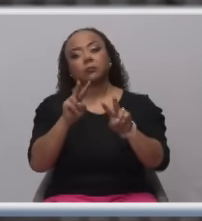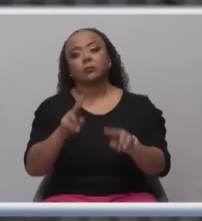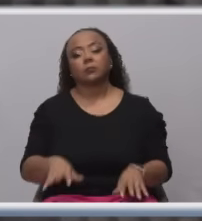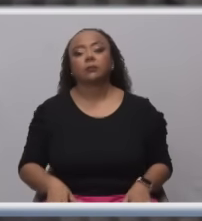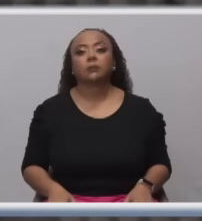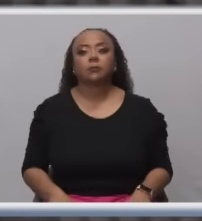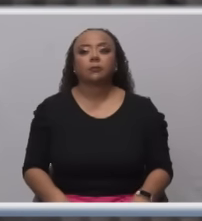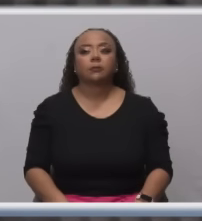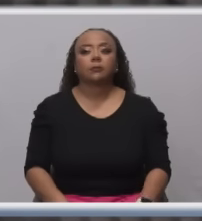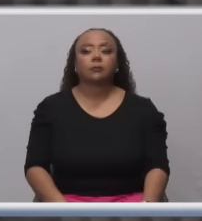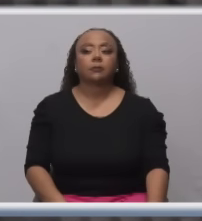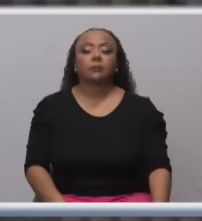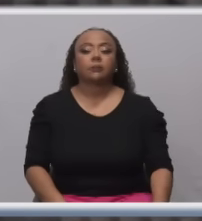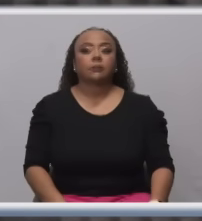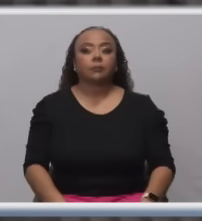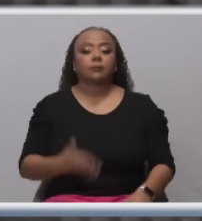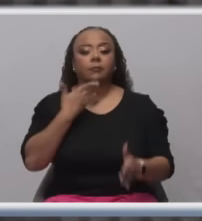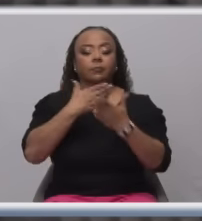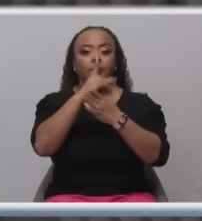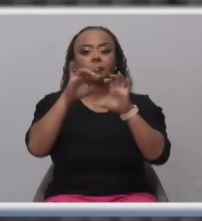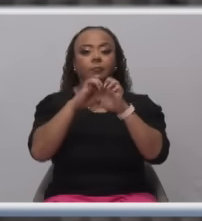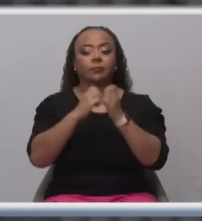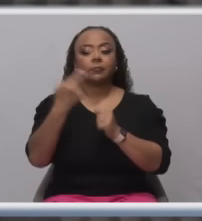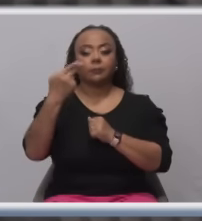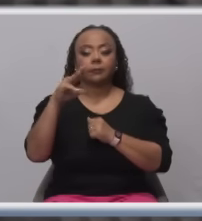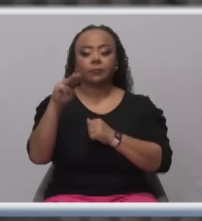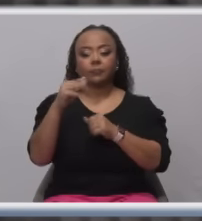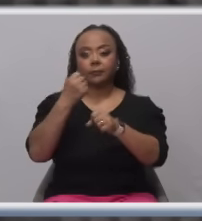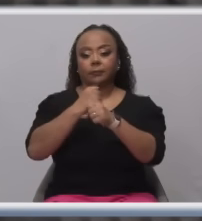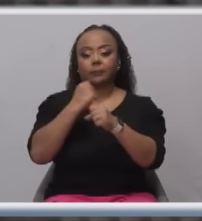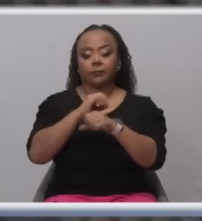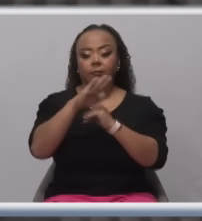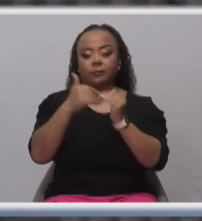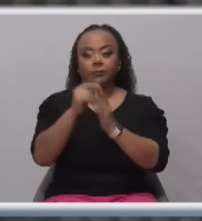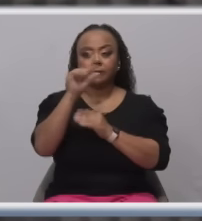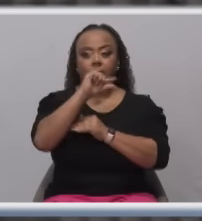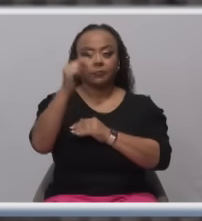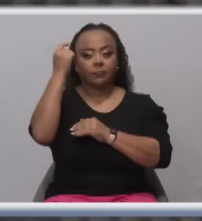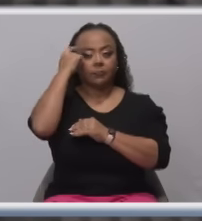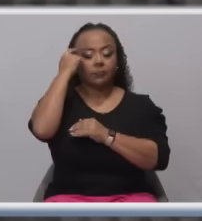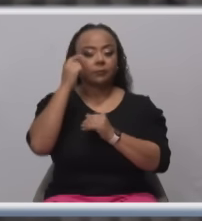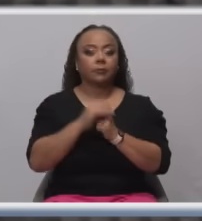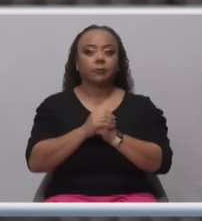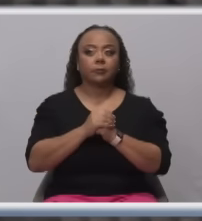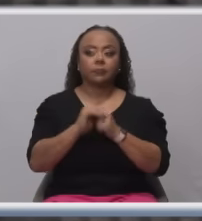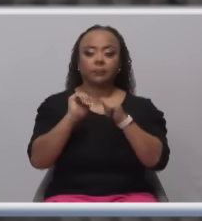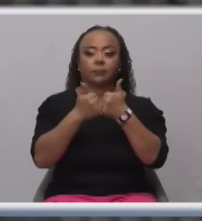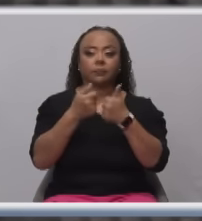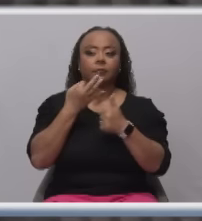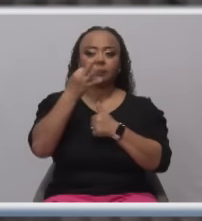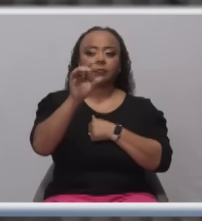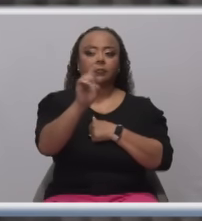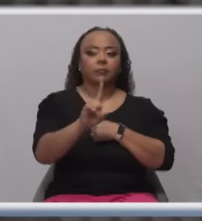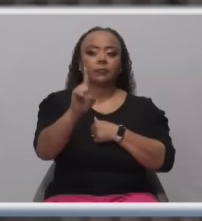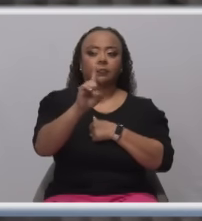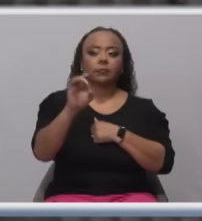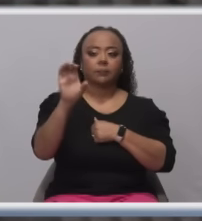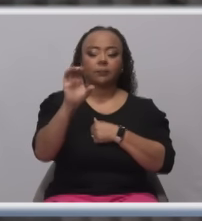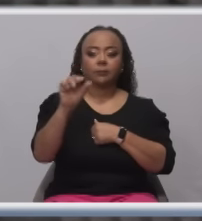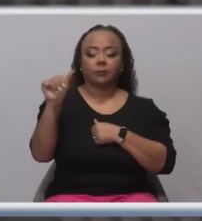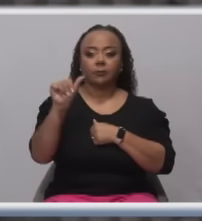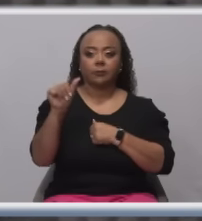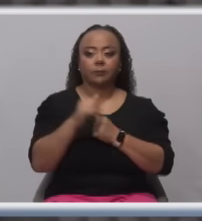mirarlos bueno el equipo de Hernán mefor estará trabajando toda la semana pensando justamente en el partido del próximo domingo en el Carlos